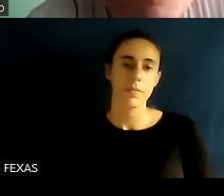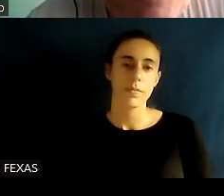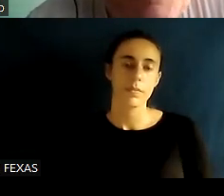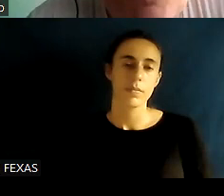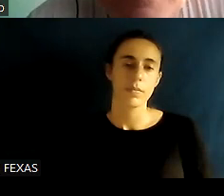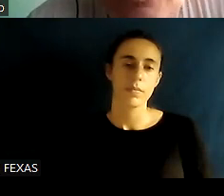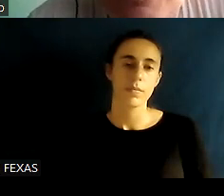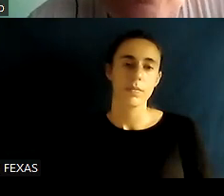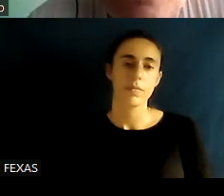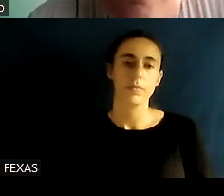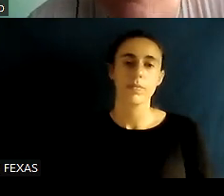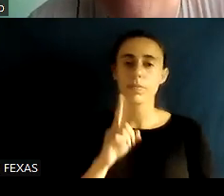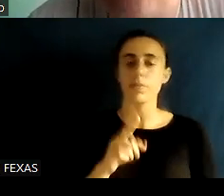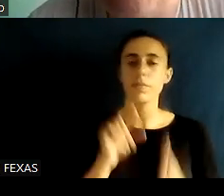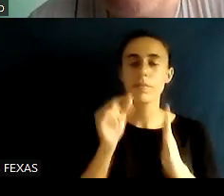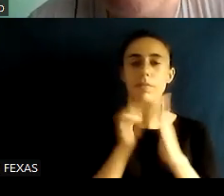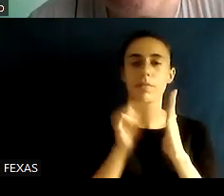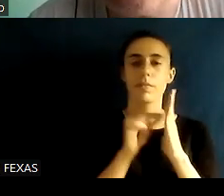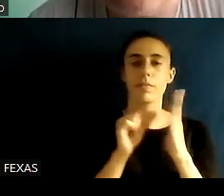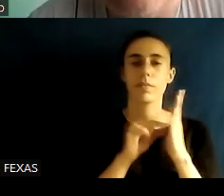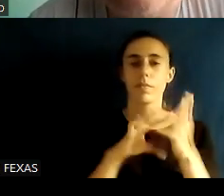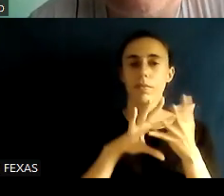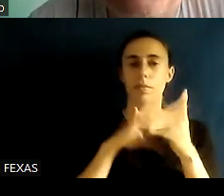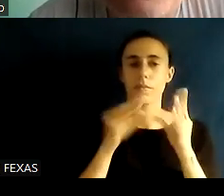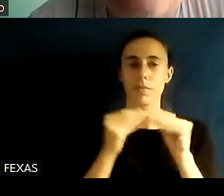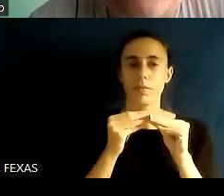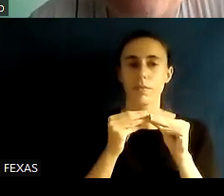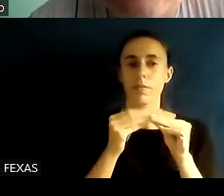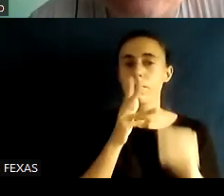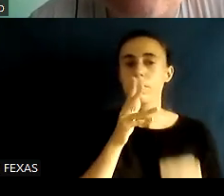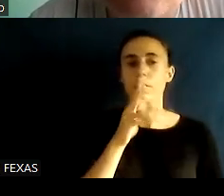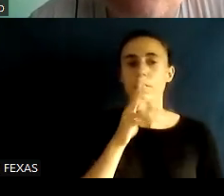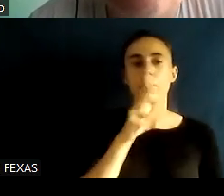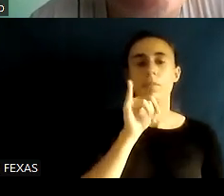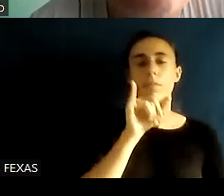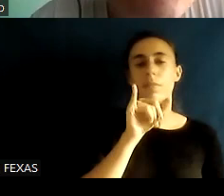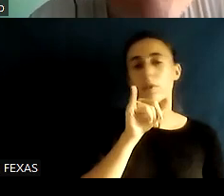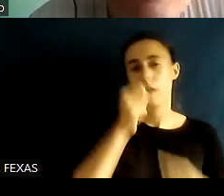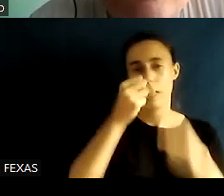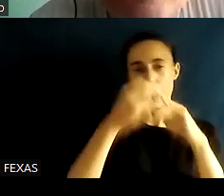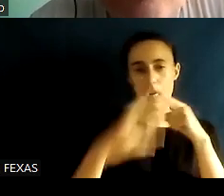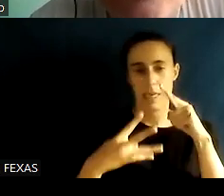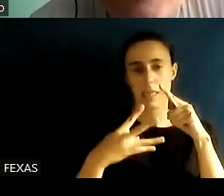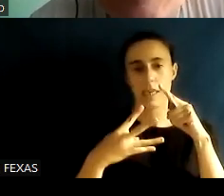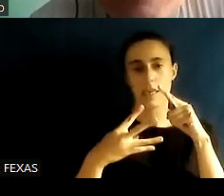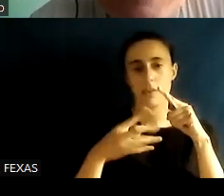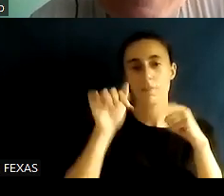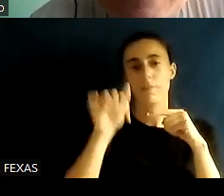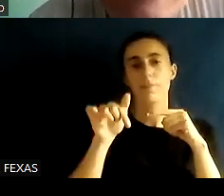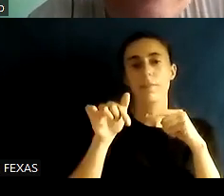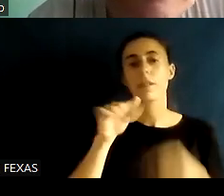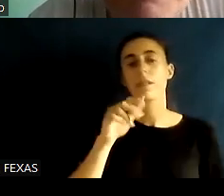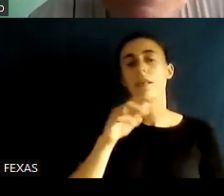Tenemos principios activos adaptógenos, como habíamos comentado. Hemos hablado antes del hipérico, de la rodiola, del deuterococo. No hemos hablado en esta ocasión de ginseng